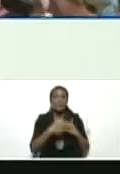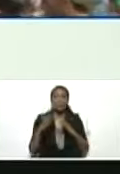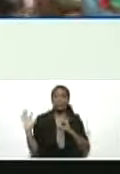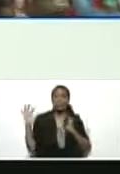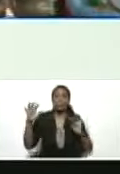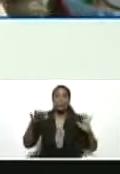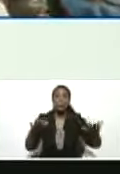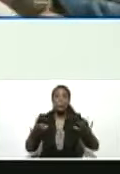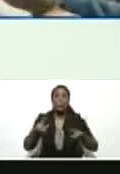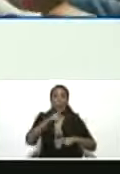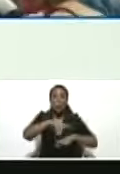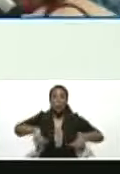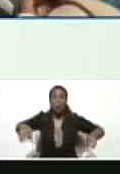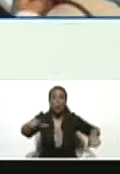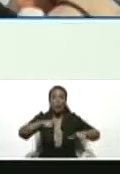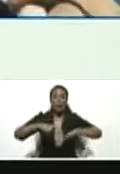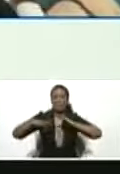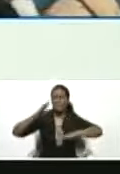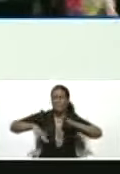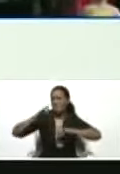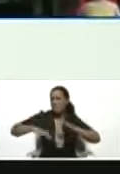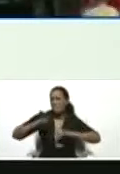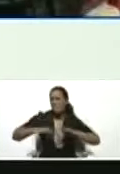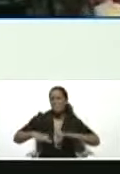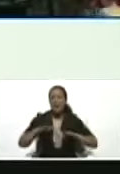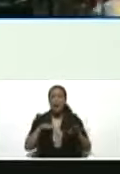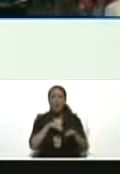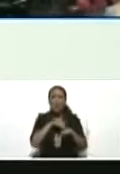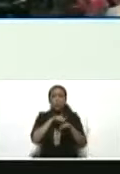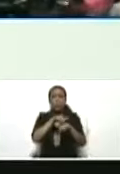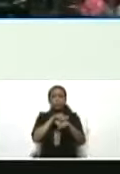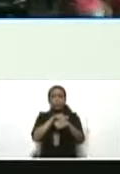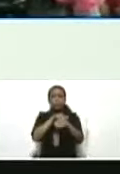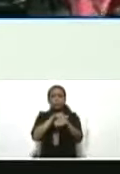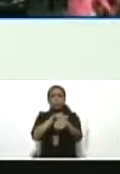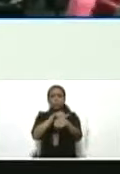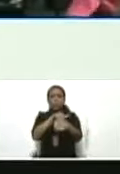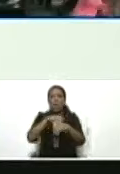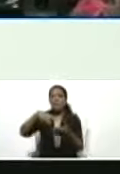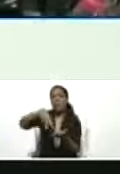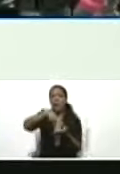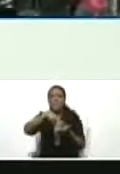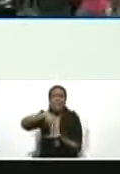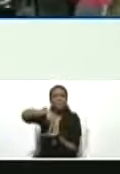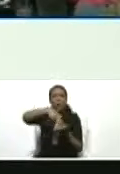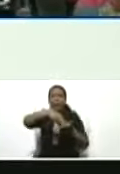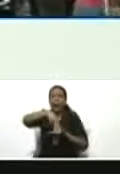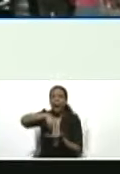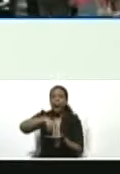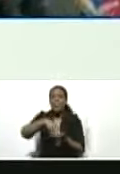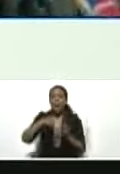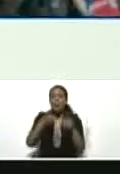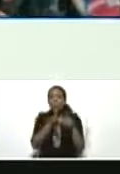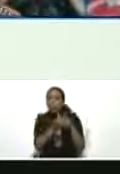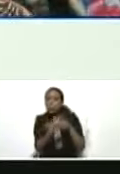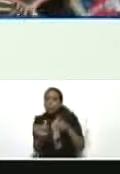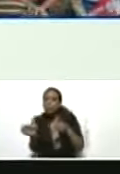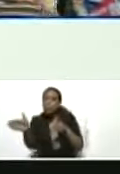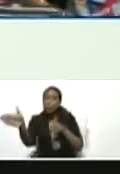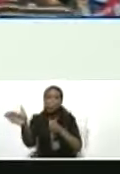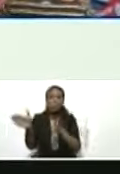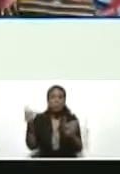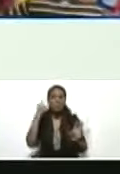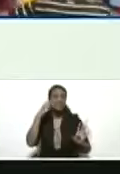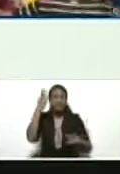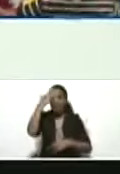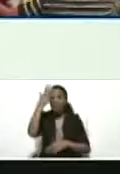tocamos tambor Ah bailamos y cuando y saliendo ya todo el mundo sabía